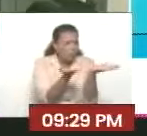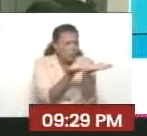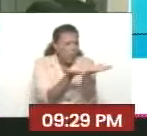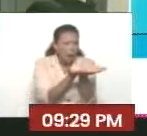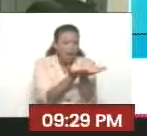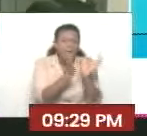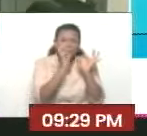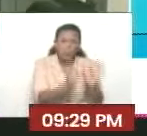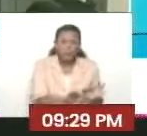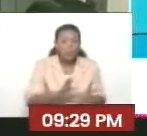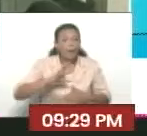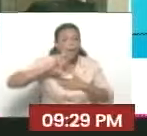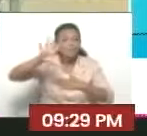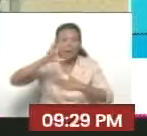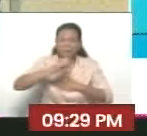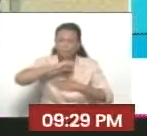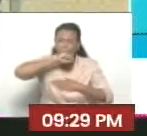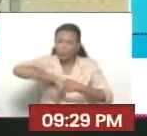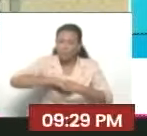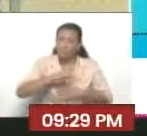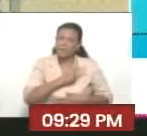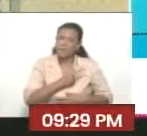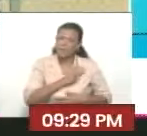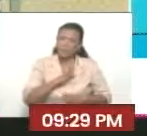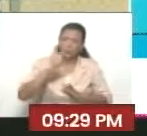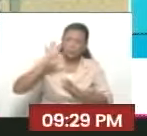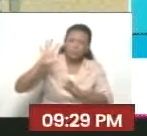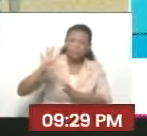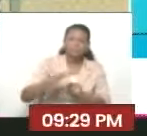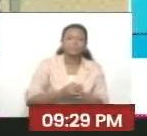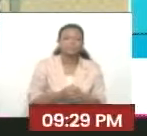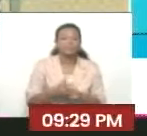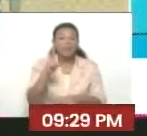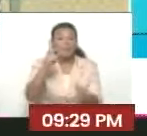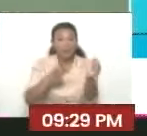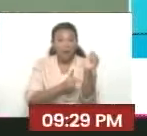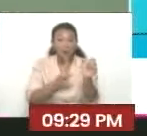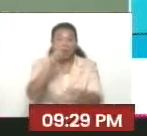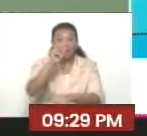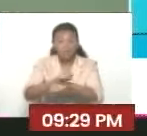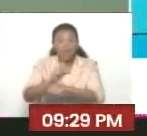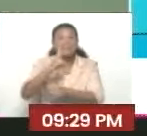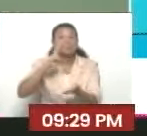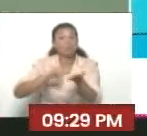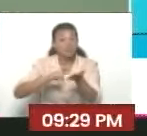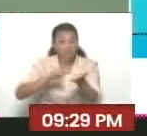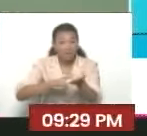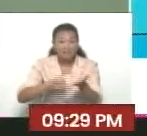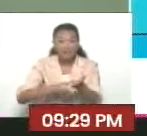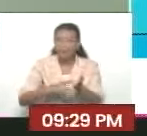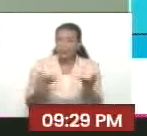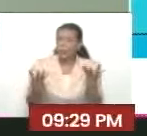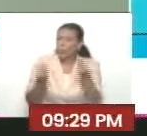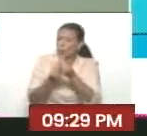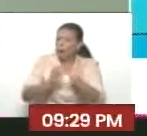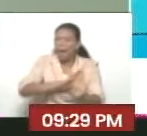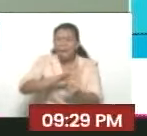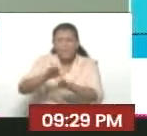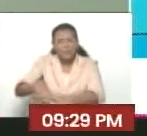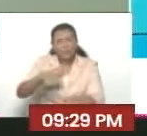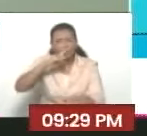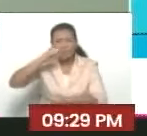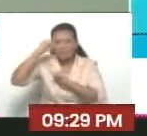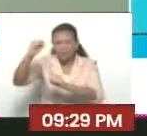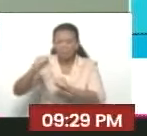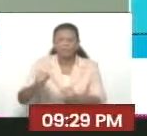un país que lo ama, que lo adora. Y en la parroquia La Vega, de verdad que estamos con usted al 100%. Allá